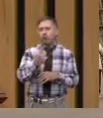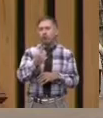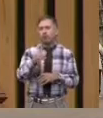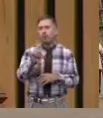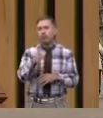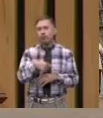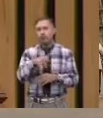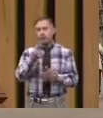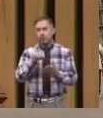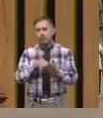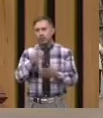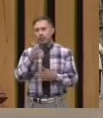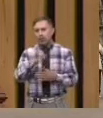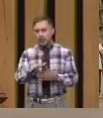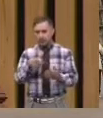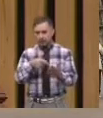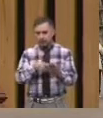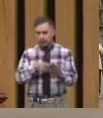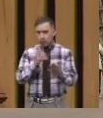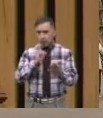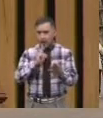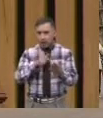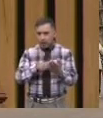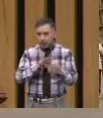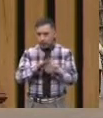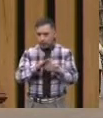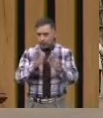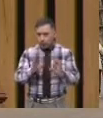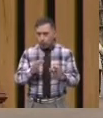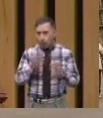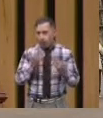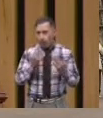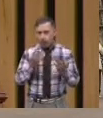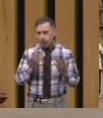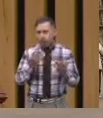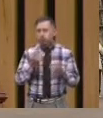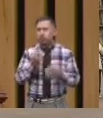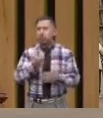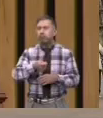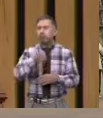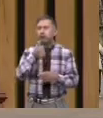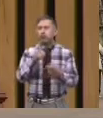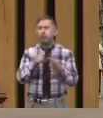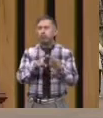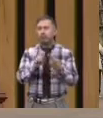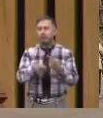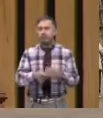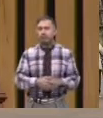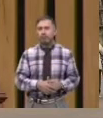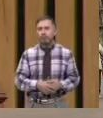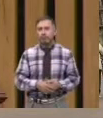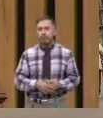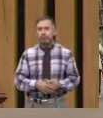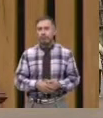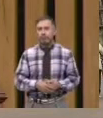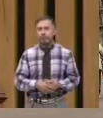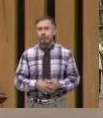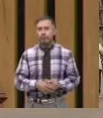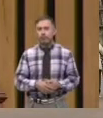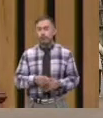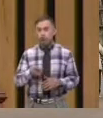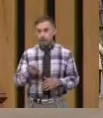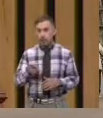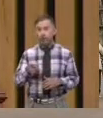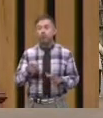41/2010, que son, en primer lugar, que se traten de los mismos o el mismo